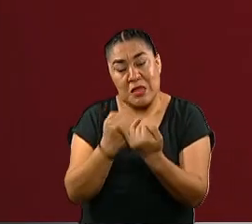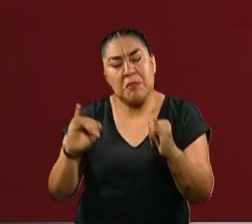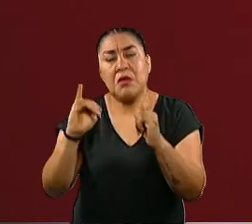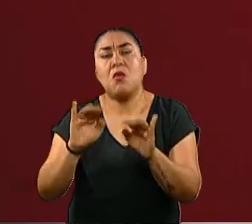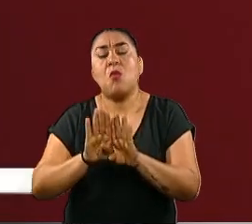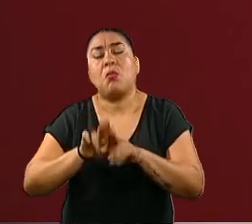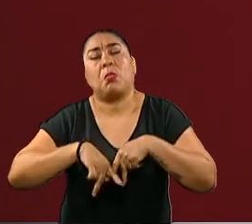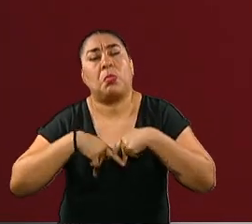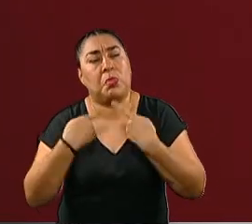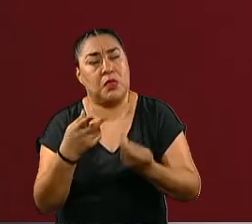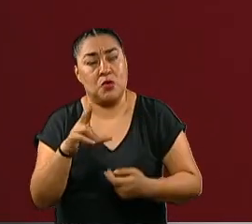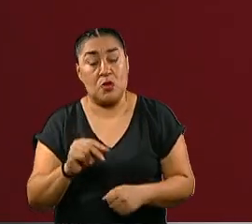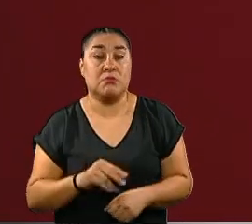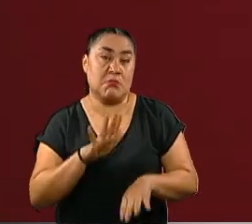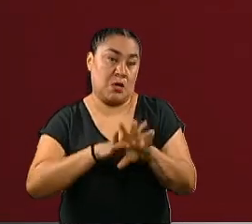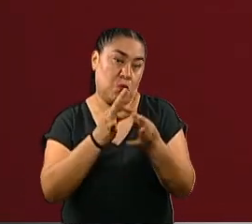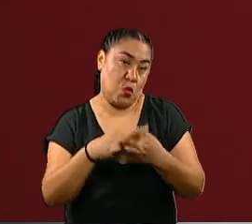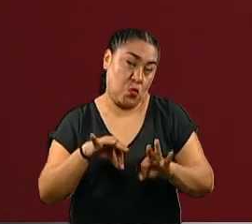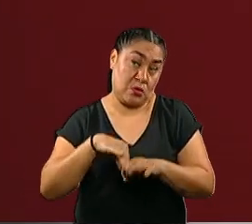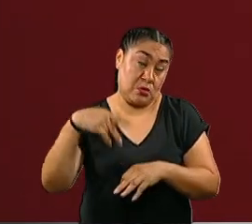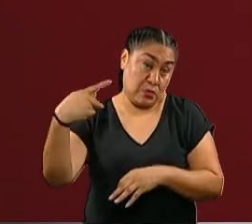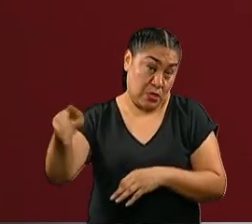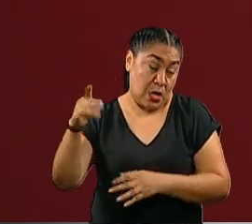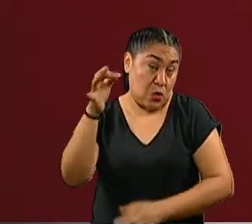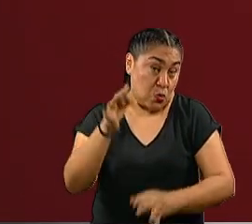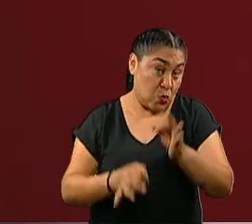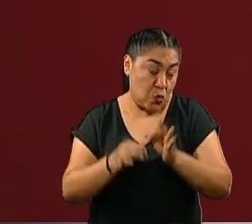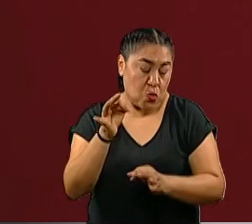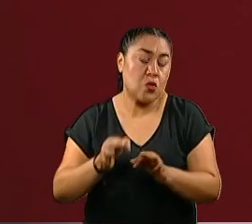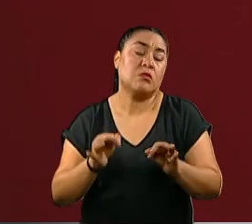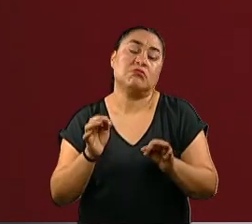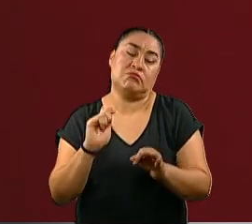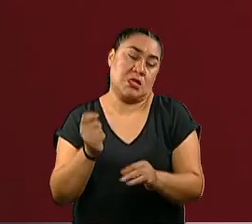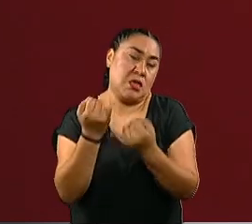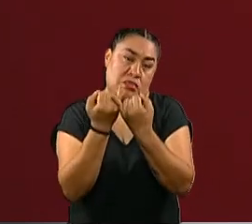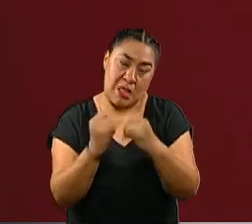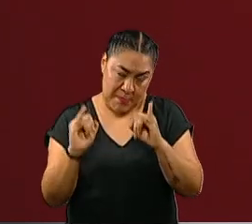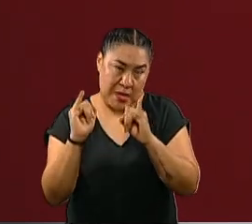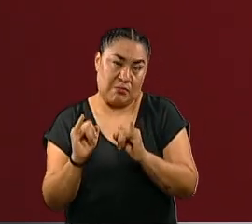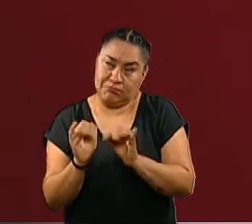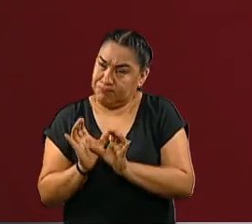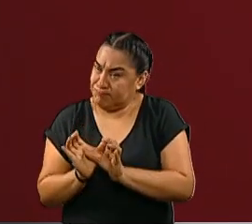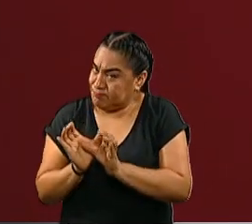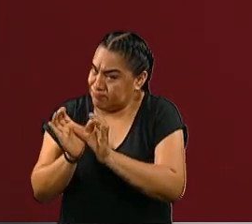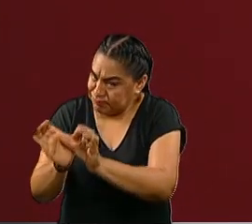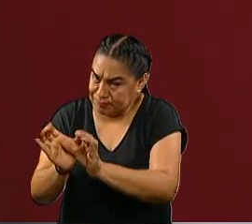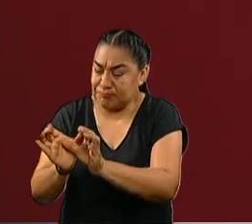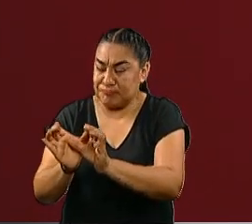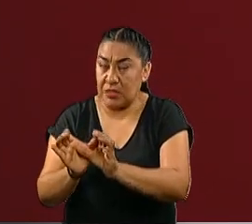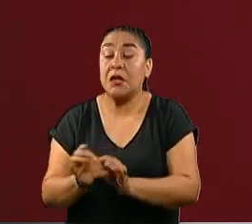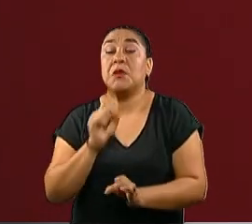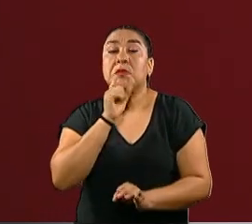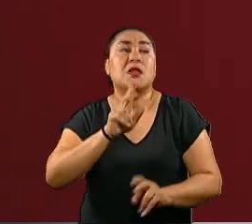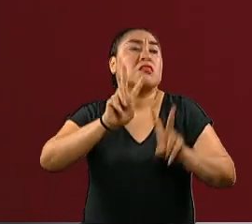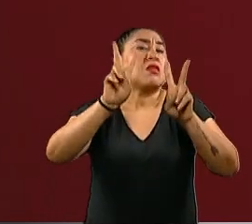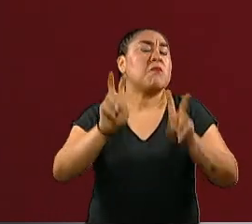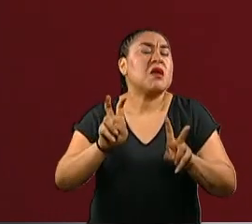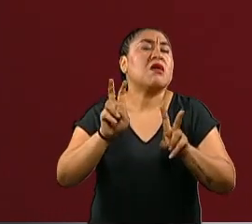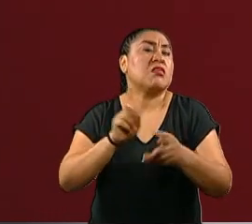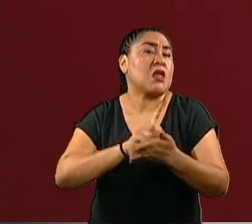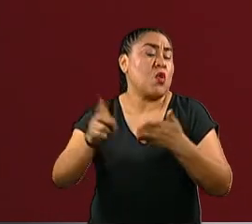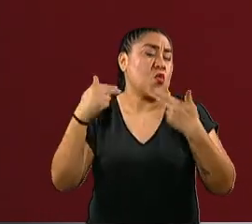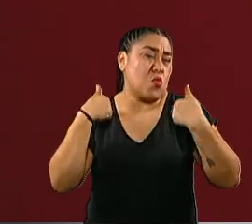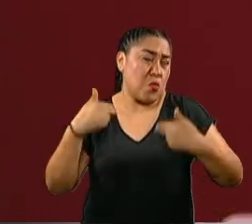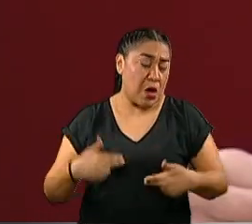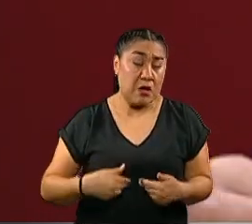Lo más importante es la independencia judicial, no solo por el tema de frenos y contrapesos, sino también por el tema de derechos humanos, ¿no?